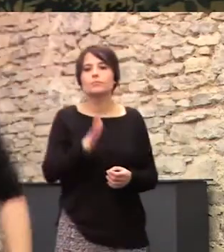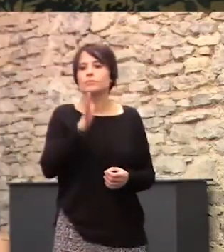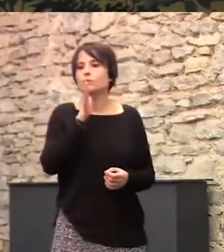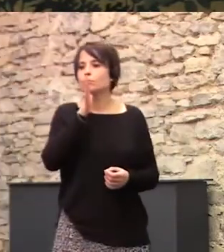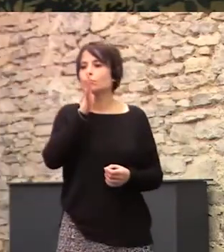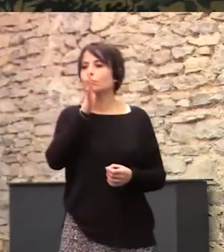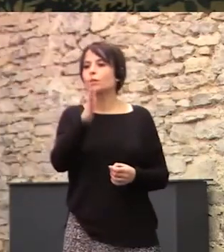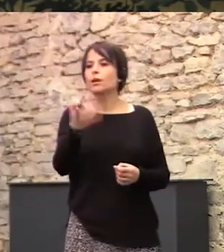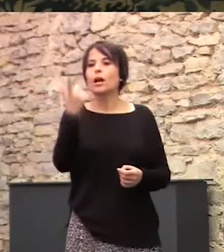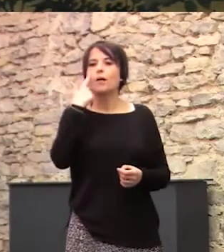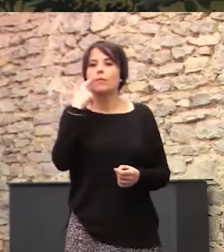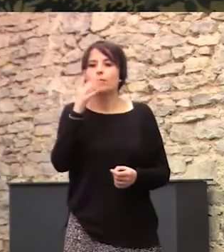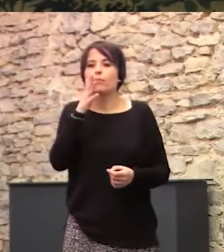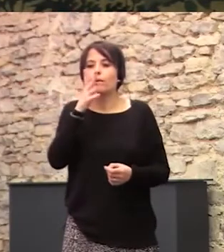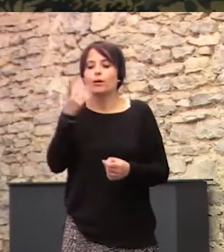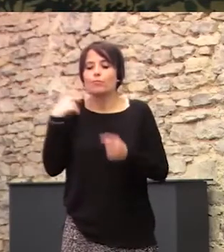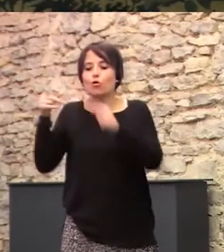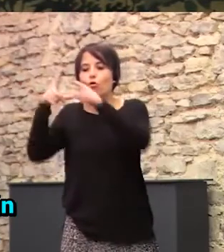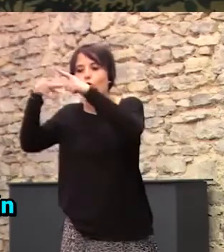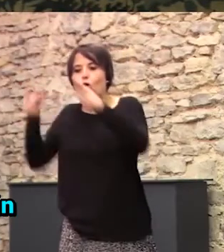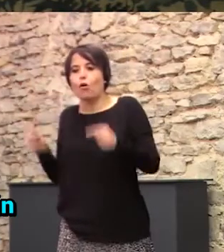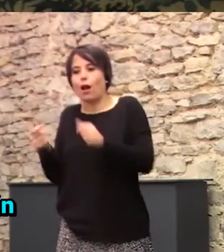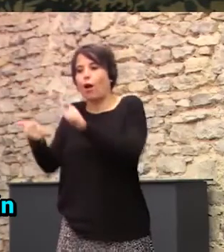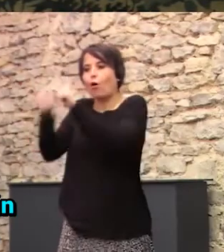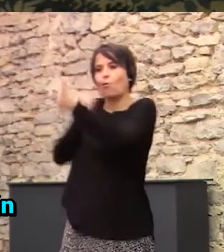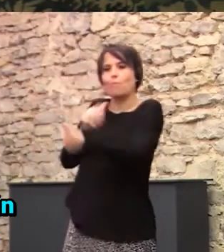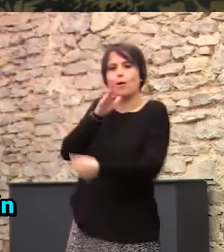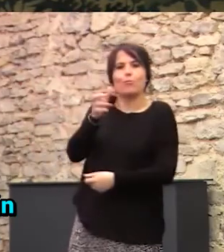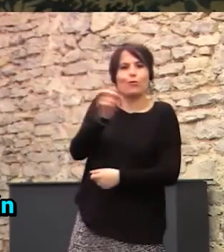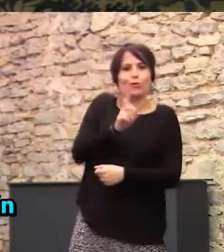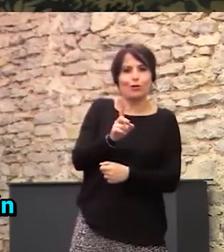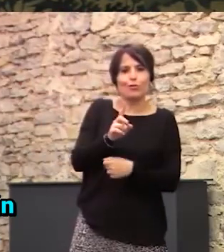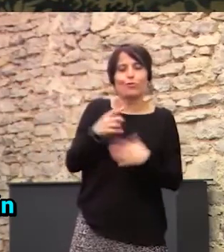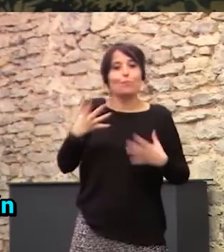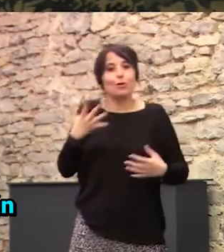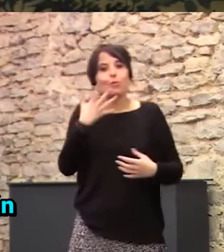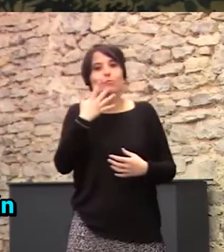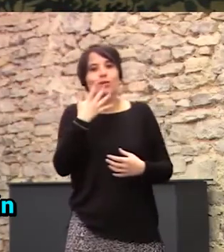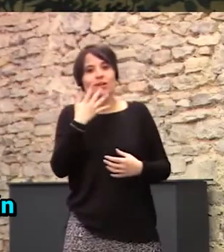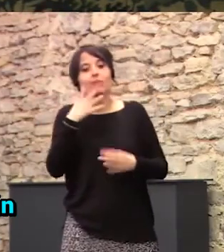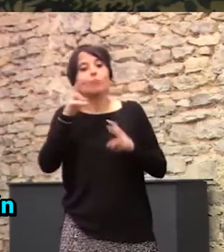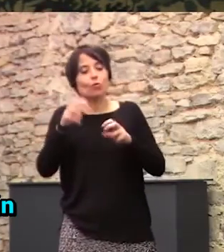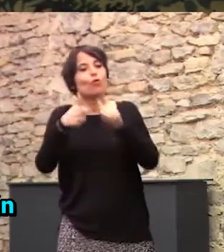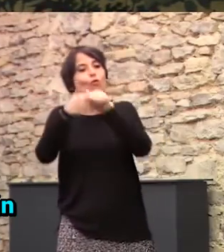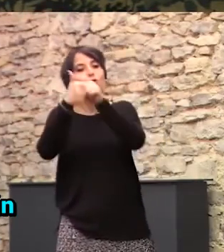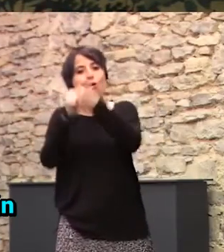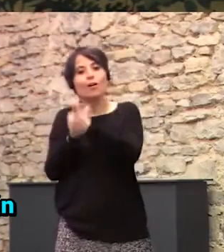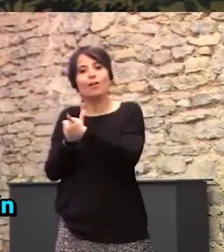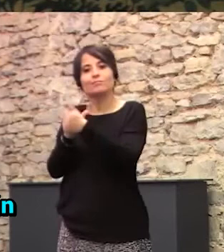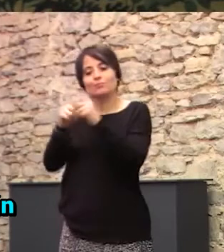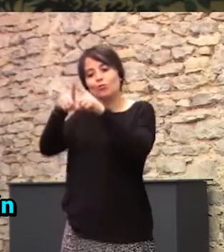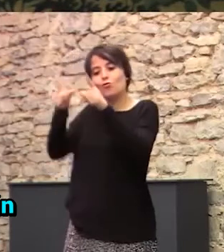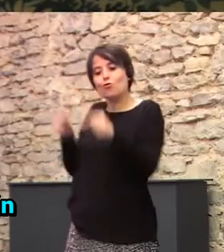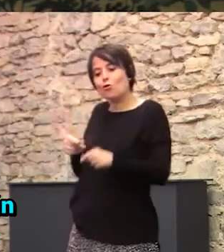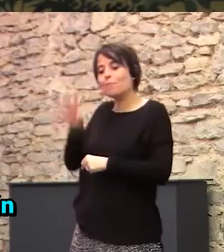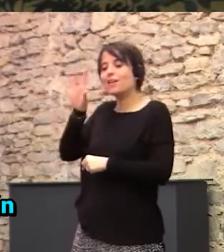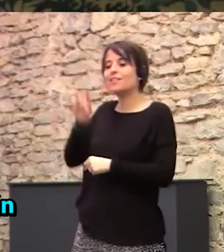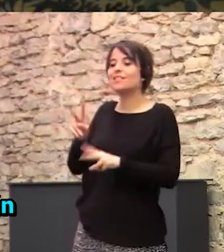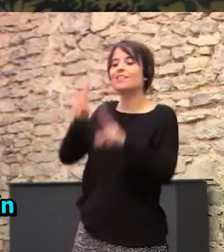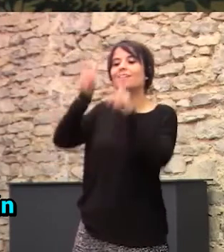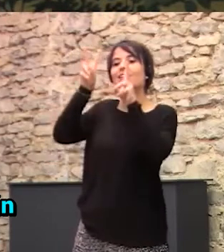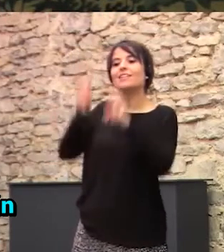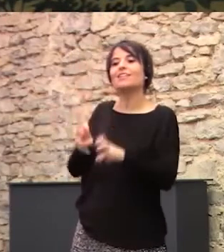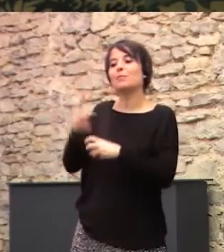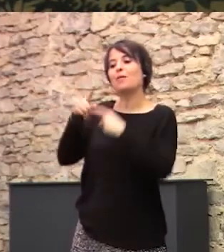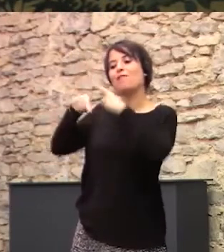se inspira en el Corán. ¿Sí? Y sin embargo se inspira en el Corán para las cuestiones relativas a